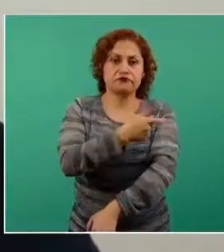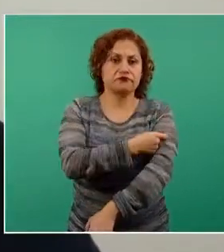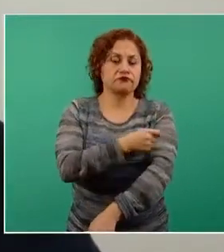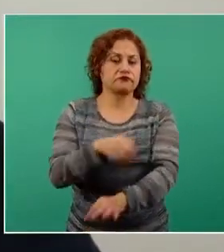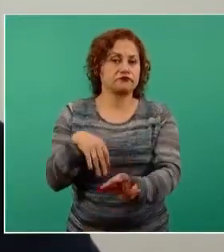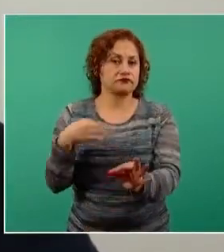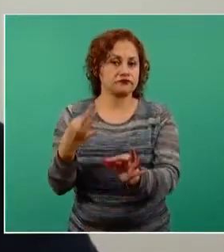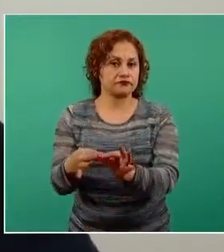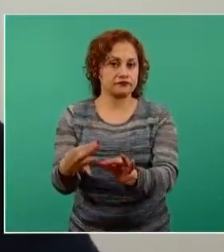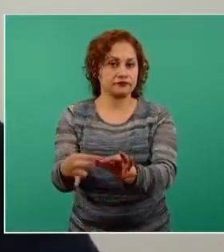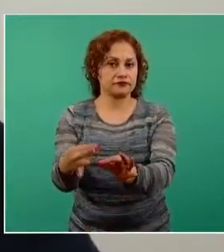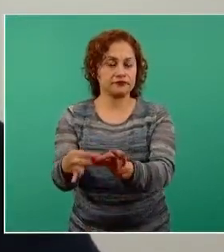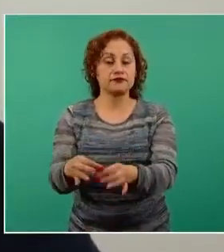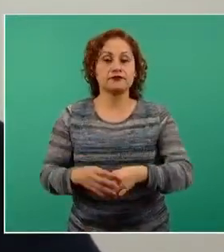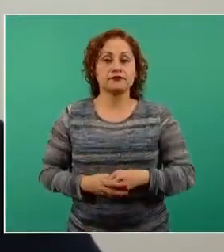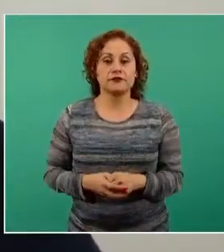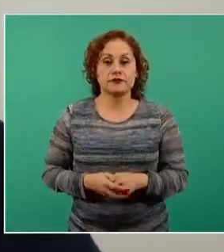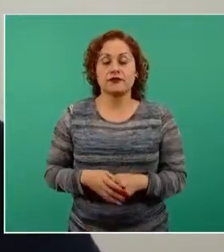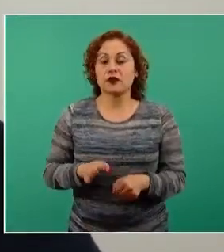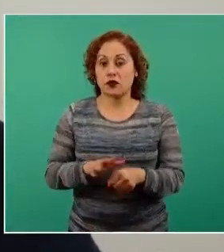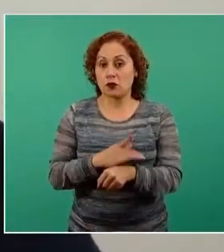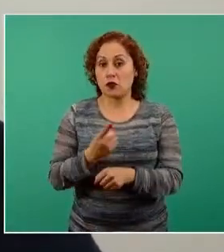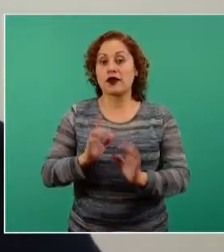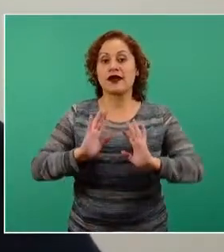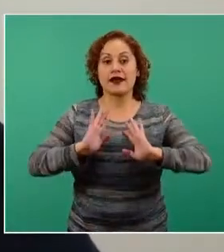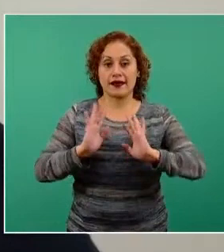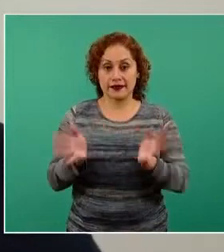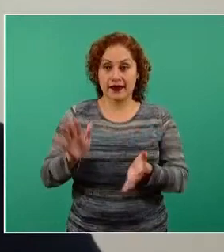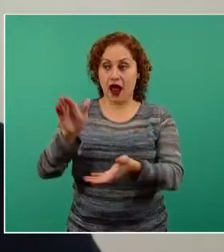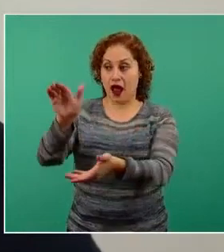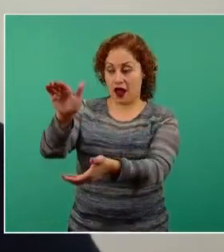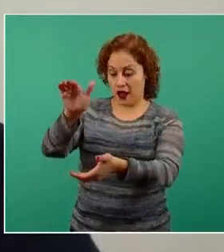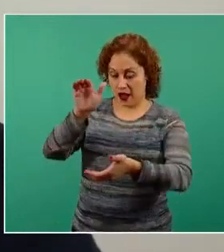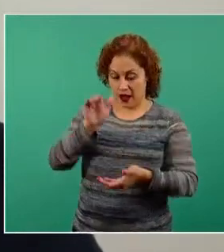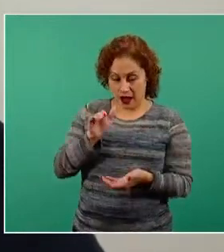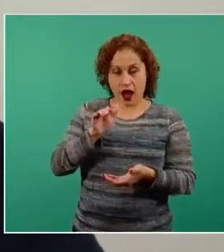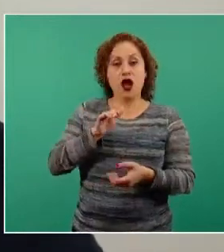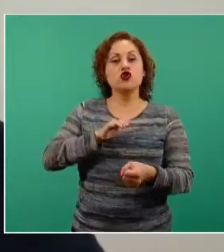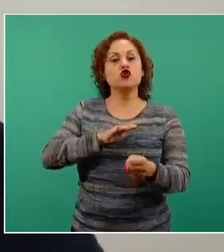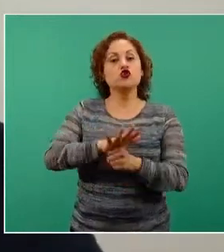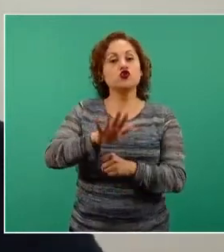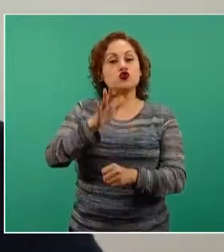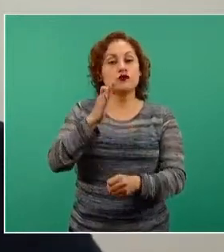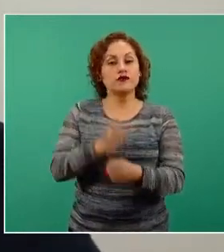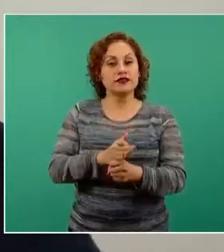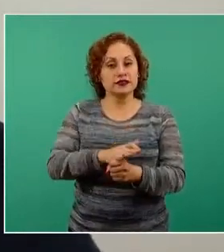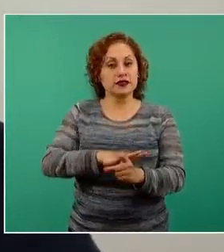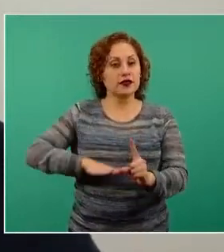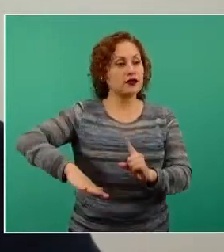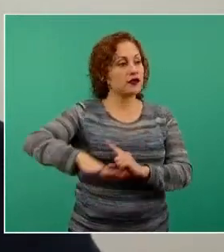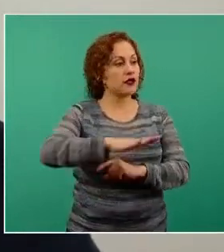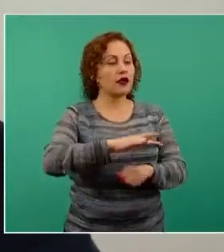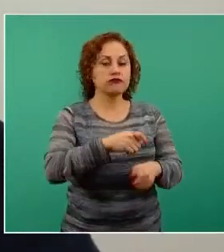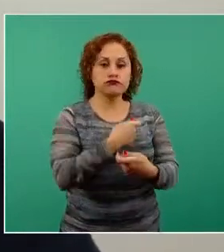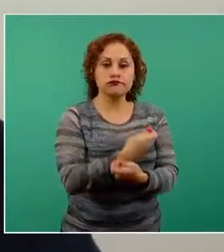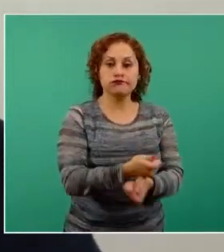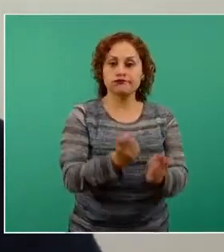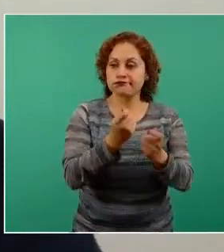función que tendremos suficiente vacuna o bastante vacuna para poder aplicar en todos los